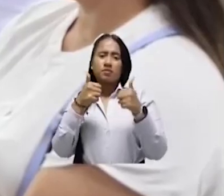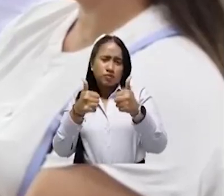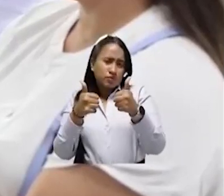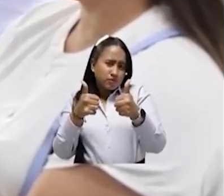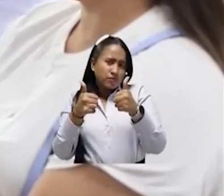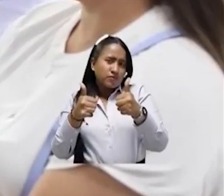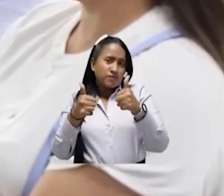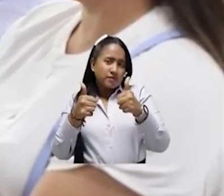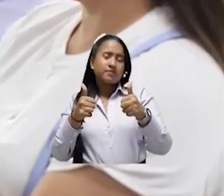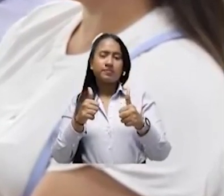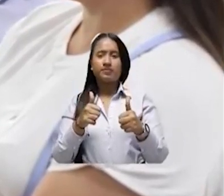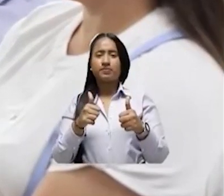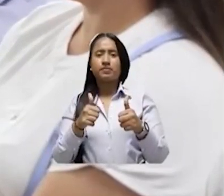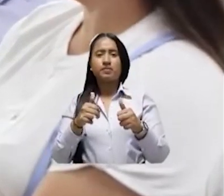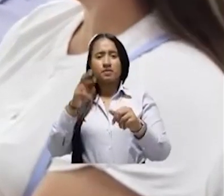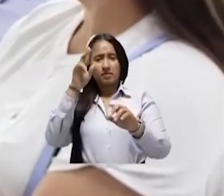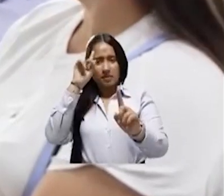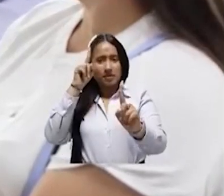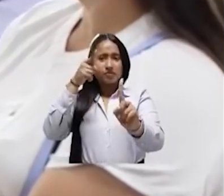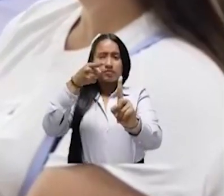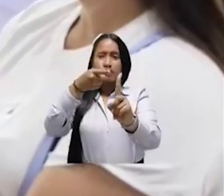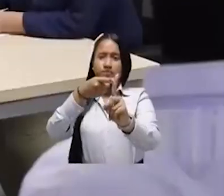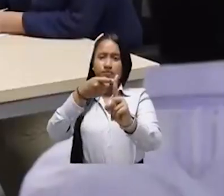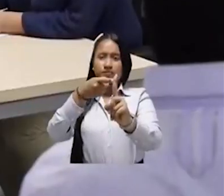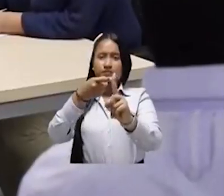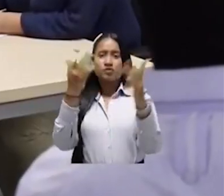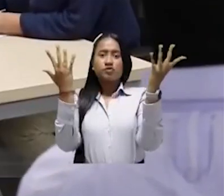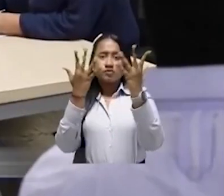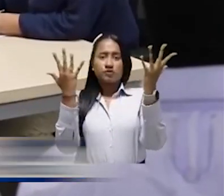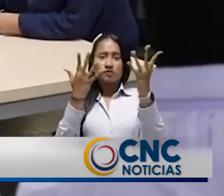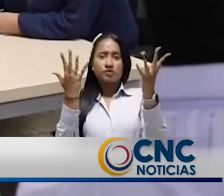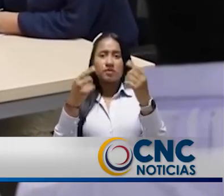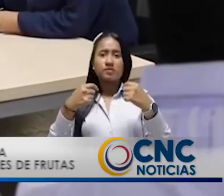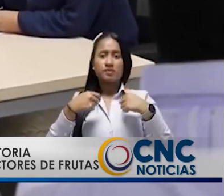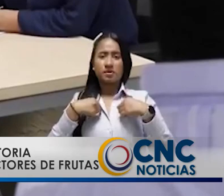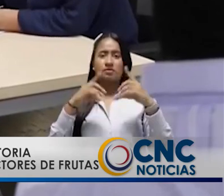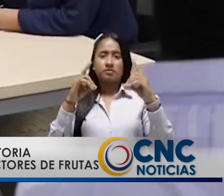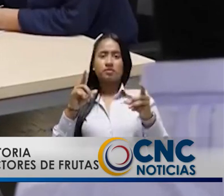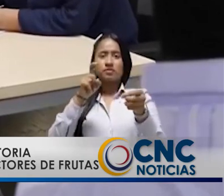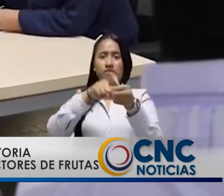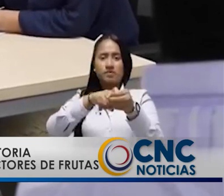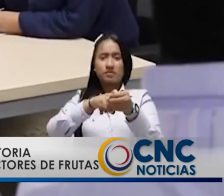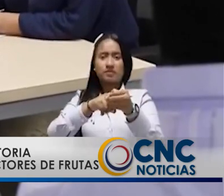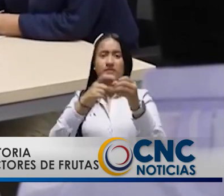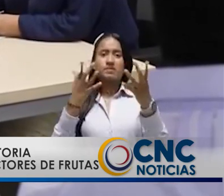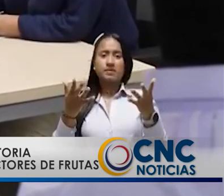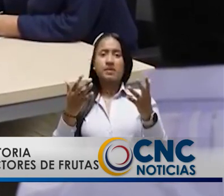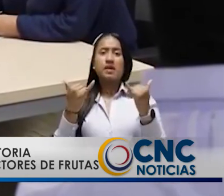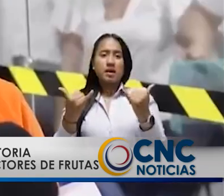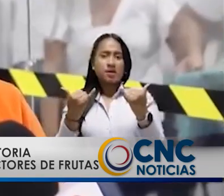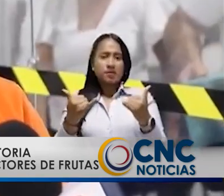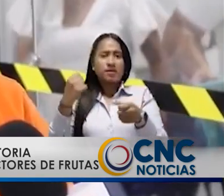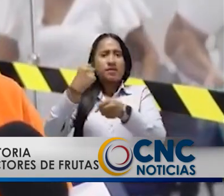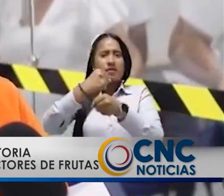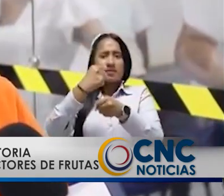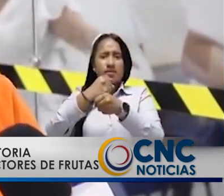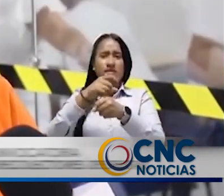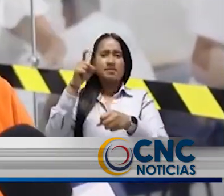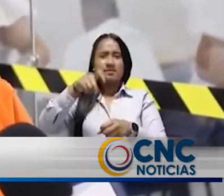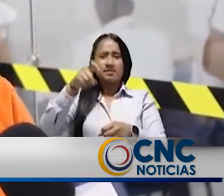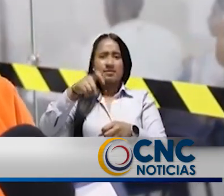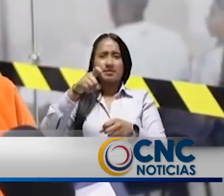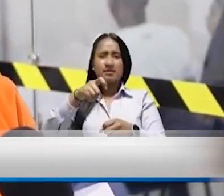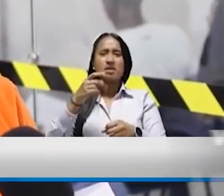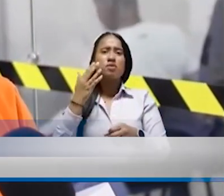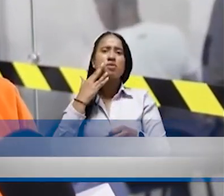de la metodología para escribir ese tema fue muy fácil. Motivos que me llevaron como tal a tomar la decisión de inscribirme y postularme